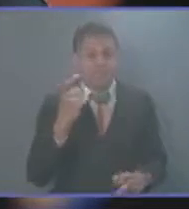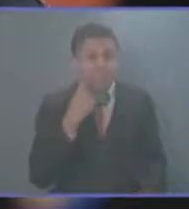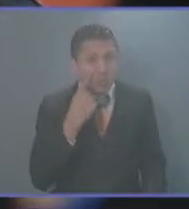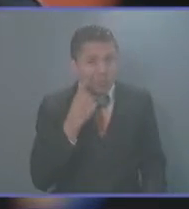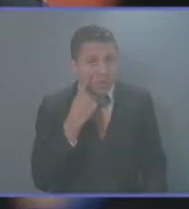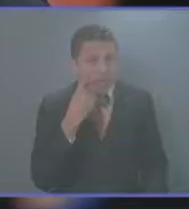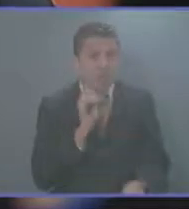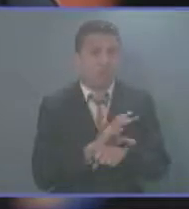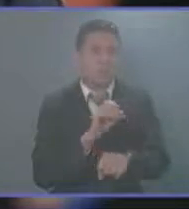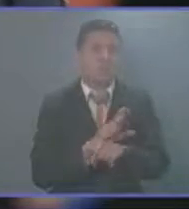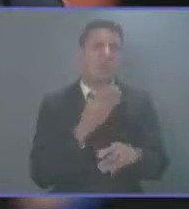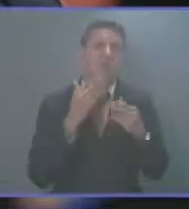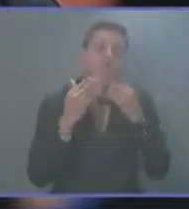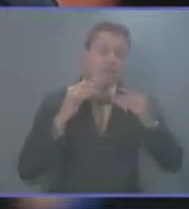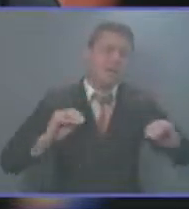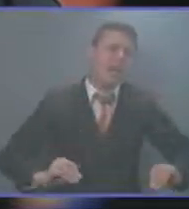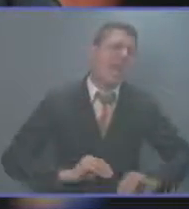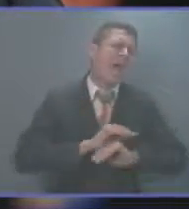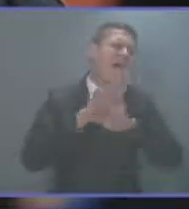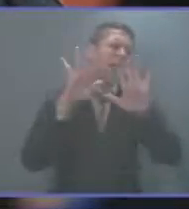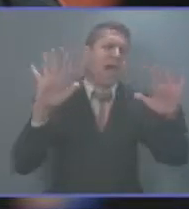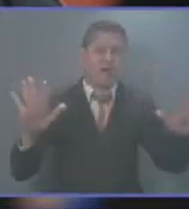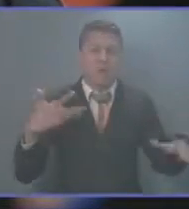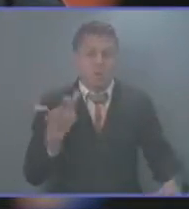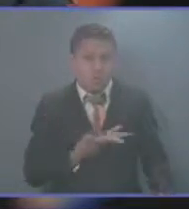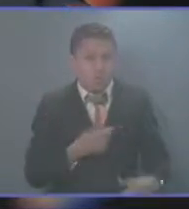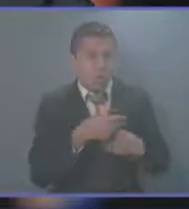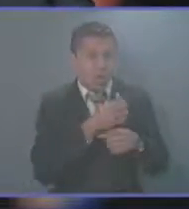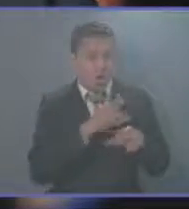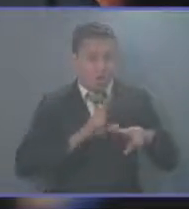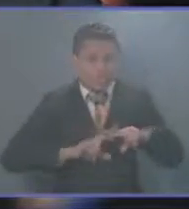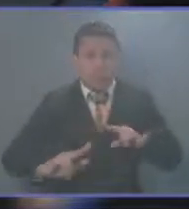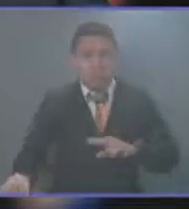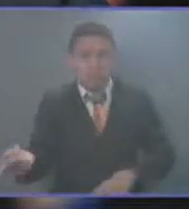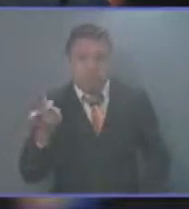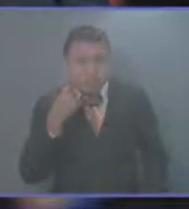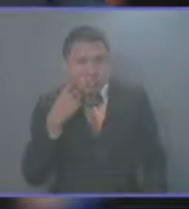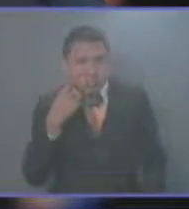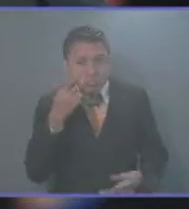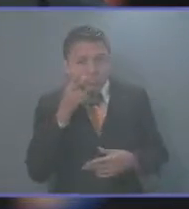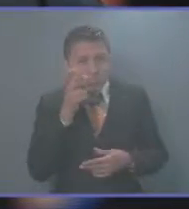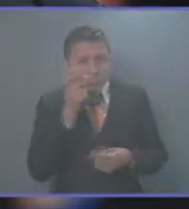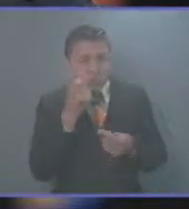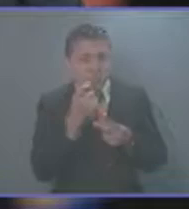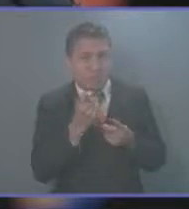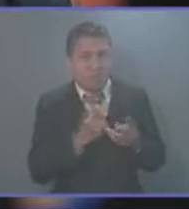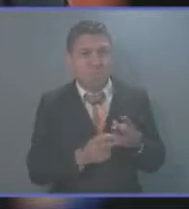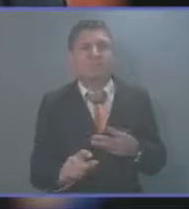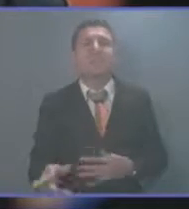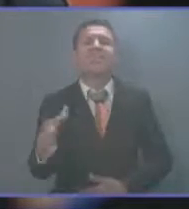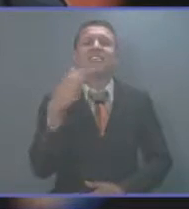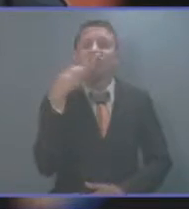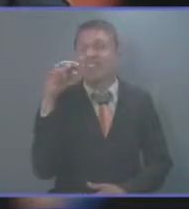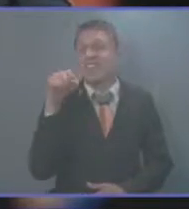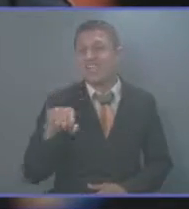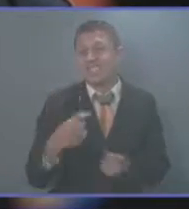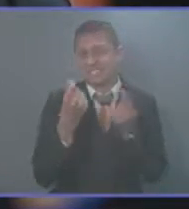aclarar. Vamos, por supuesto, a estar vigilantes de cómo se van a utilizar realmente estos